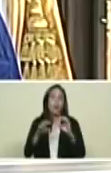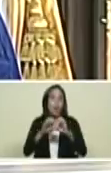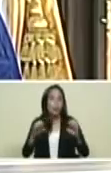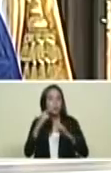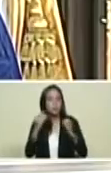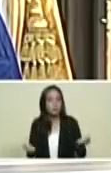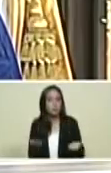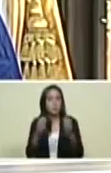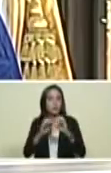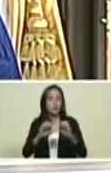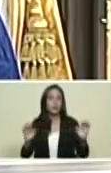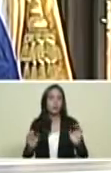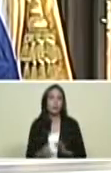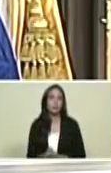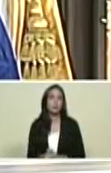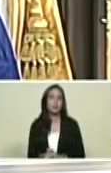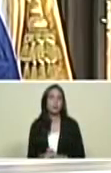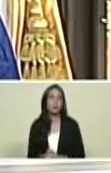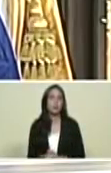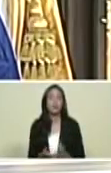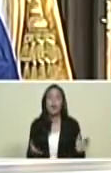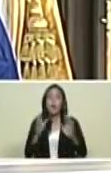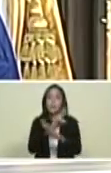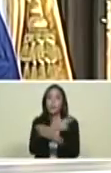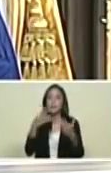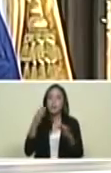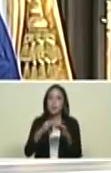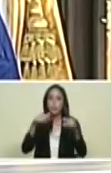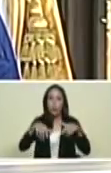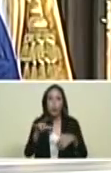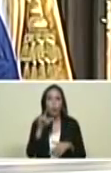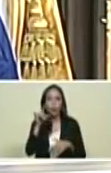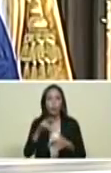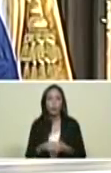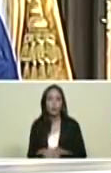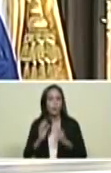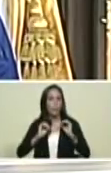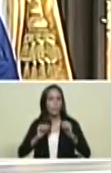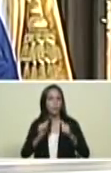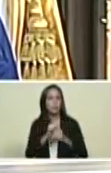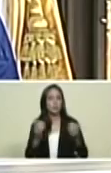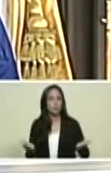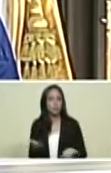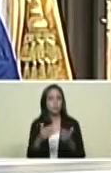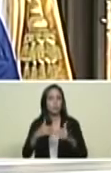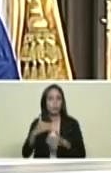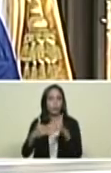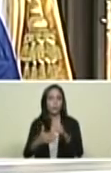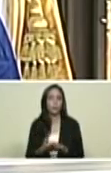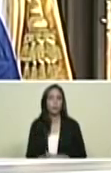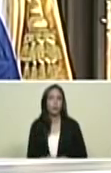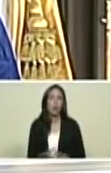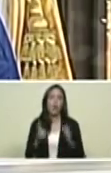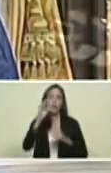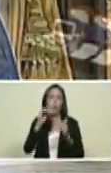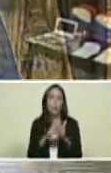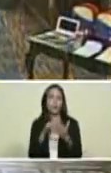educación y más educación. 17 de septiembre, lunes, estamos arrancando con buen pie el año escolar